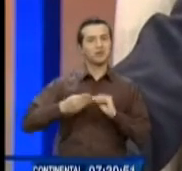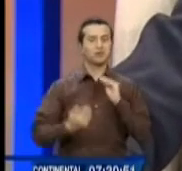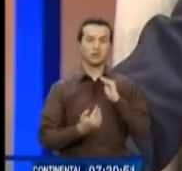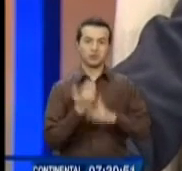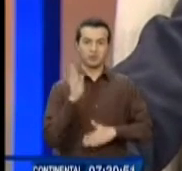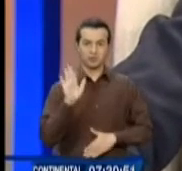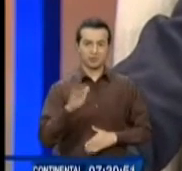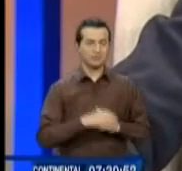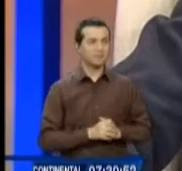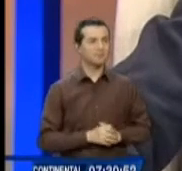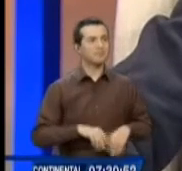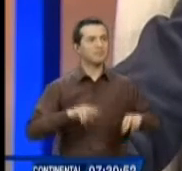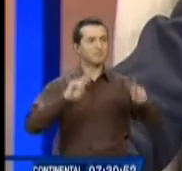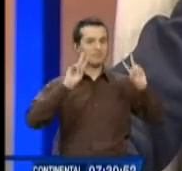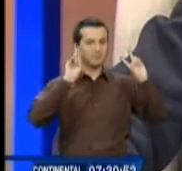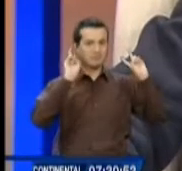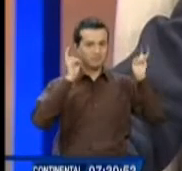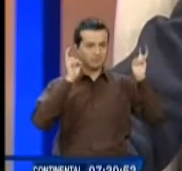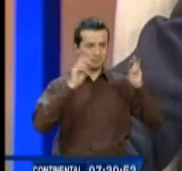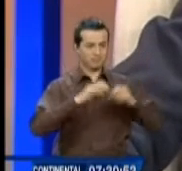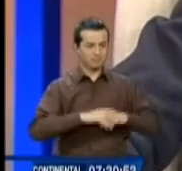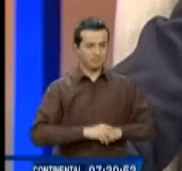opción. El tema es el siguiente. A ver,